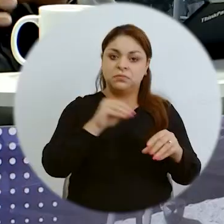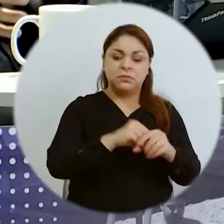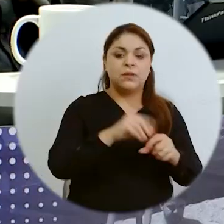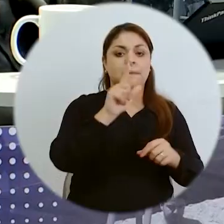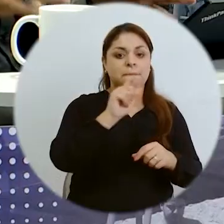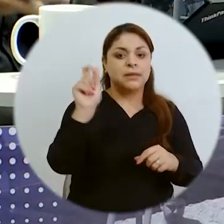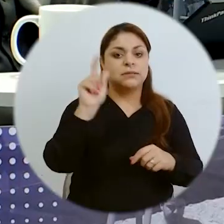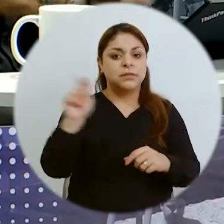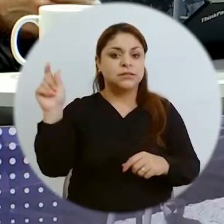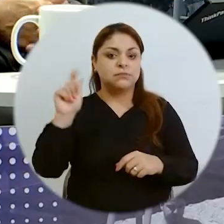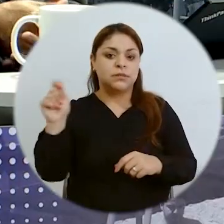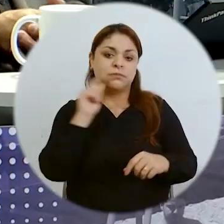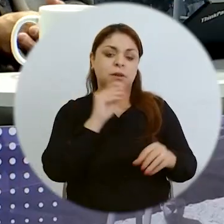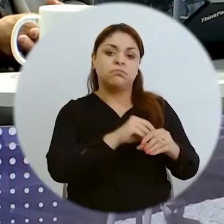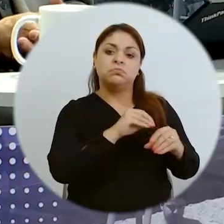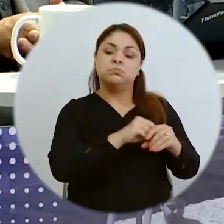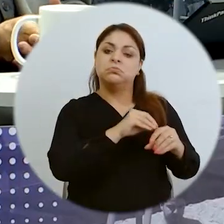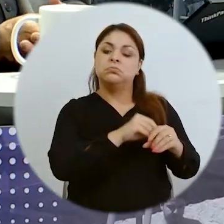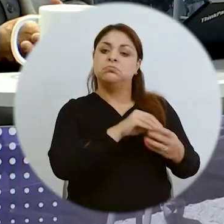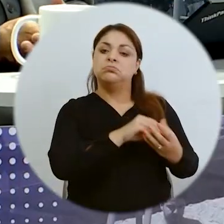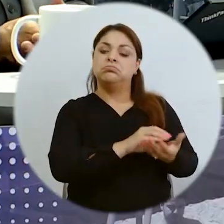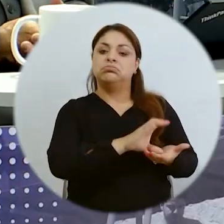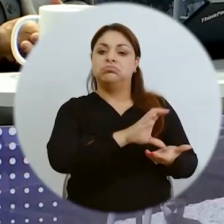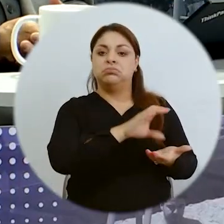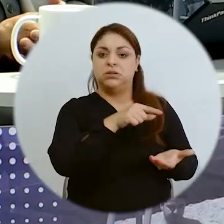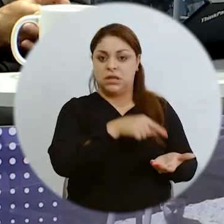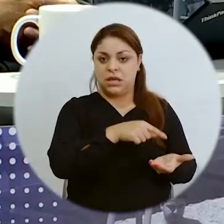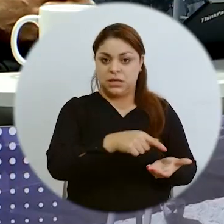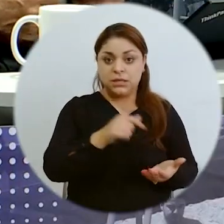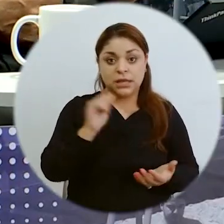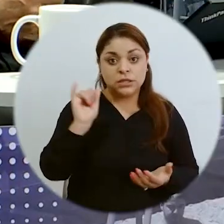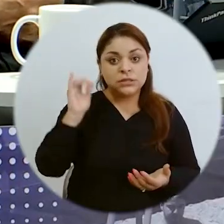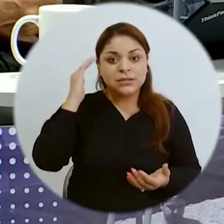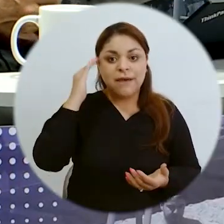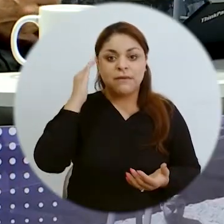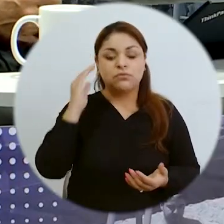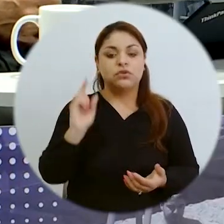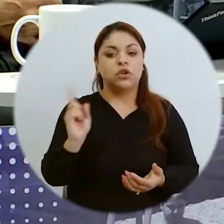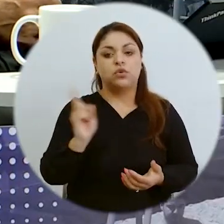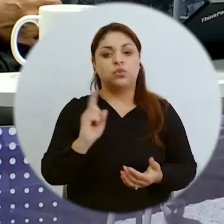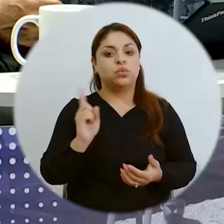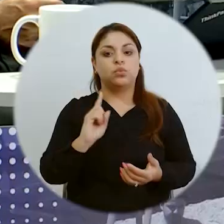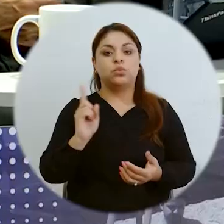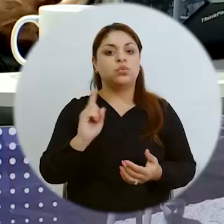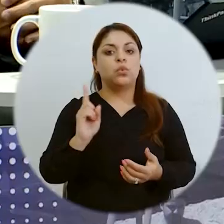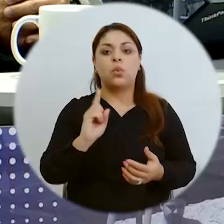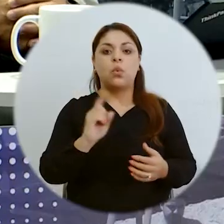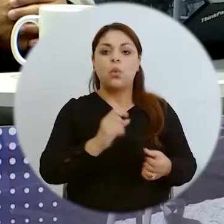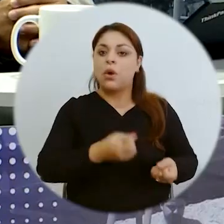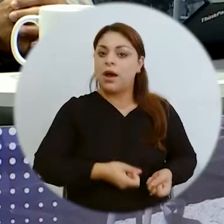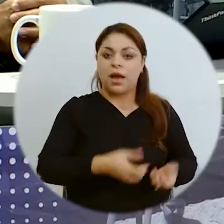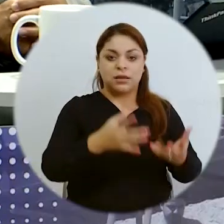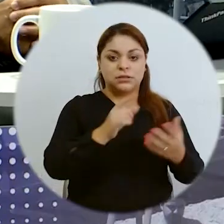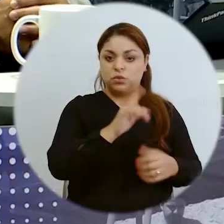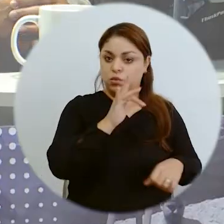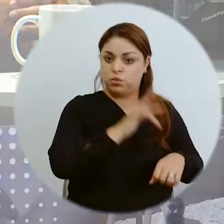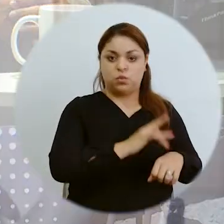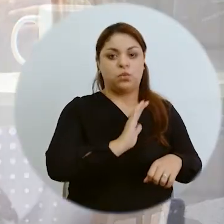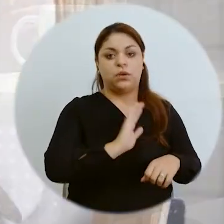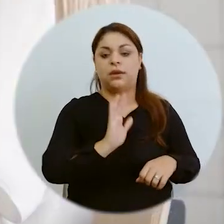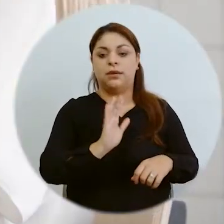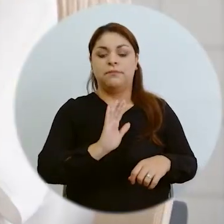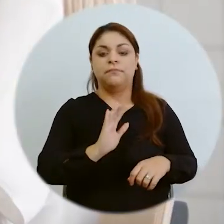¿Cuál sería una práctica sana en materia de ahorro para una persona promedio? Destinar un porcentaje, que puede ser entre un